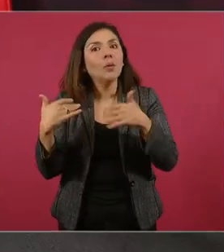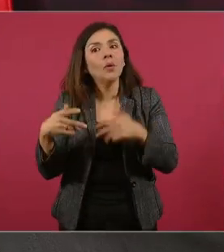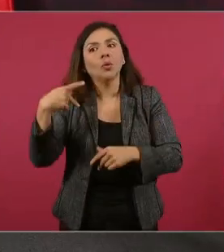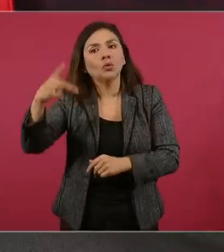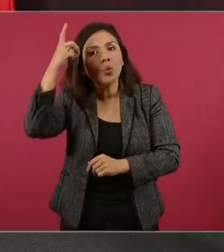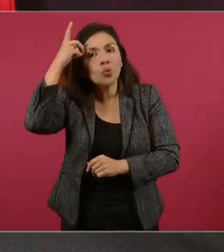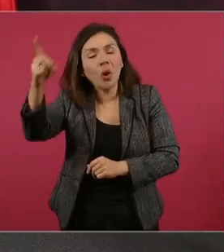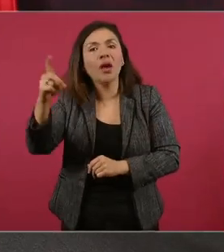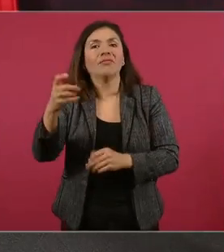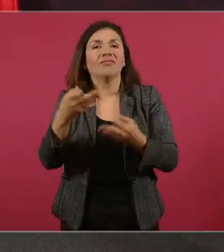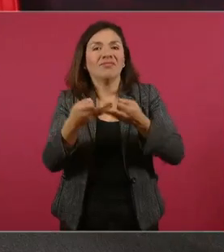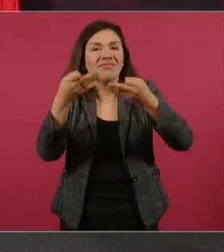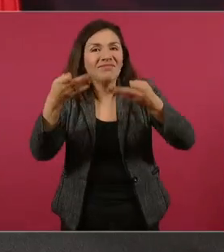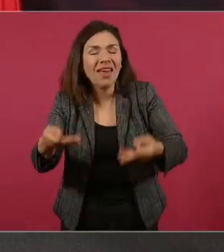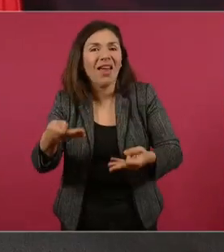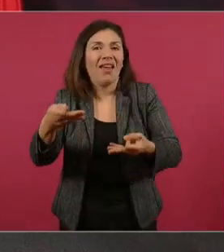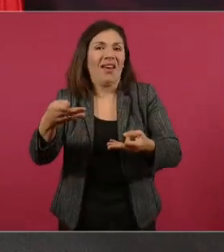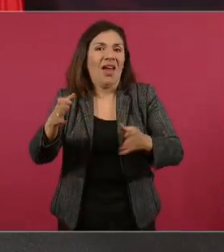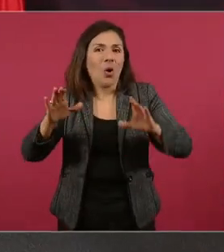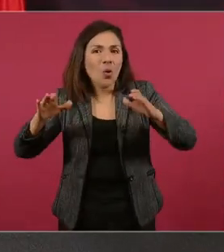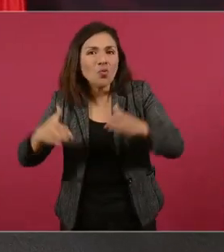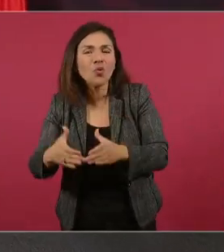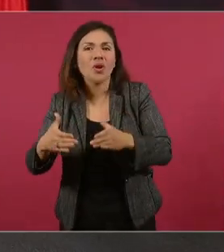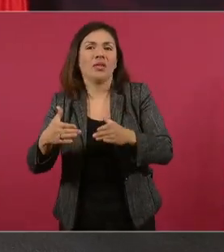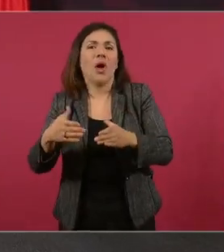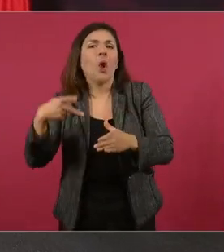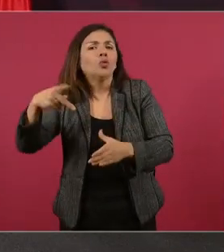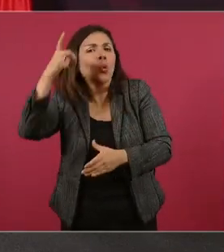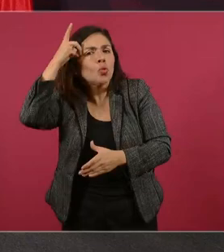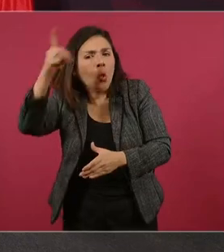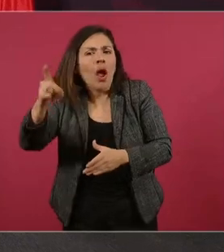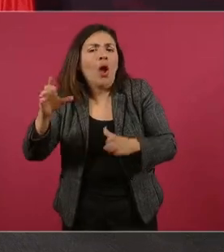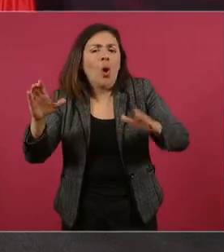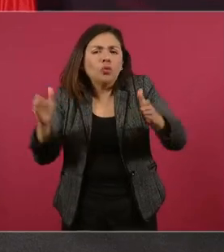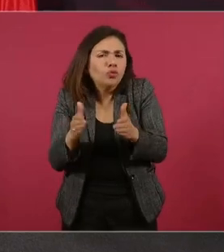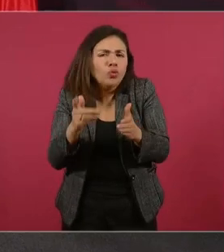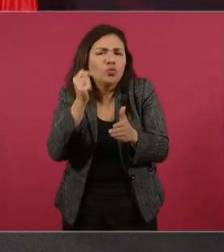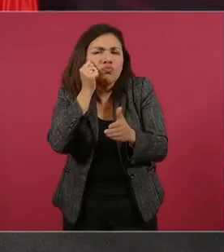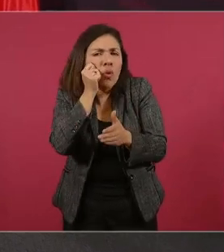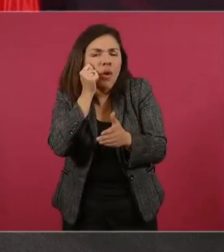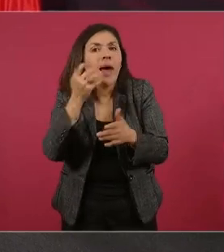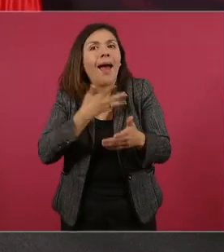ejidales, comunales, sus pequeñas propiedades,